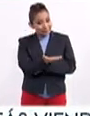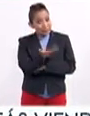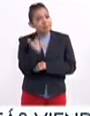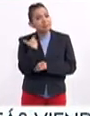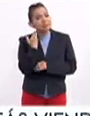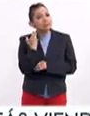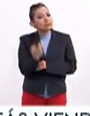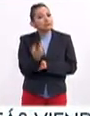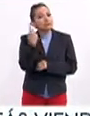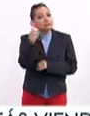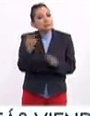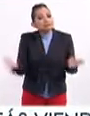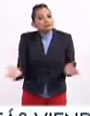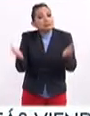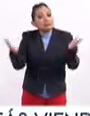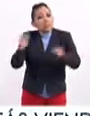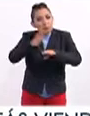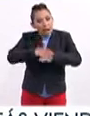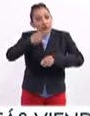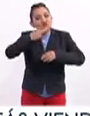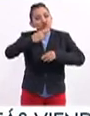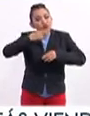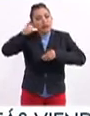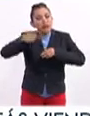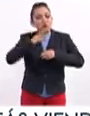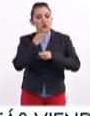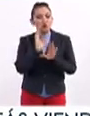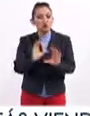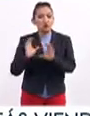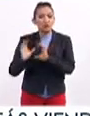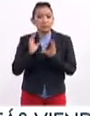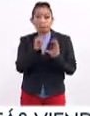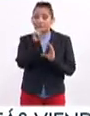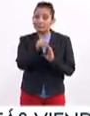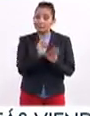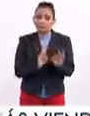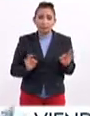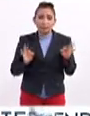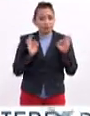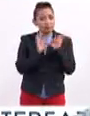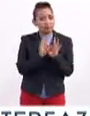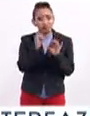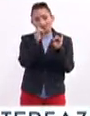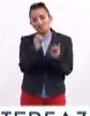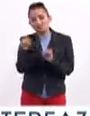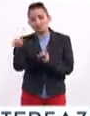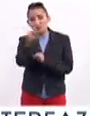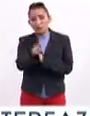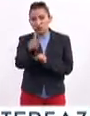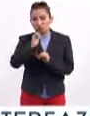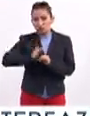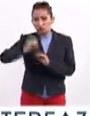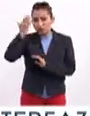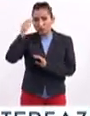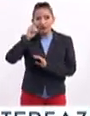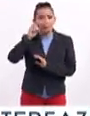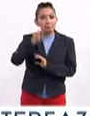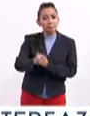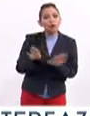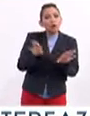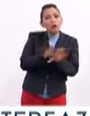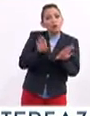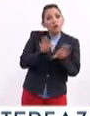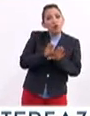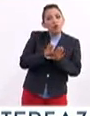Indígenas. Esto para fomentarlas y preservarlas, pues son de suma importancia en la identidad de los pueblos originarios. Vamos a ver